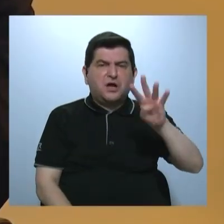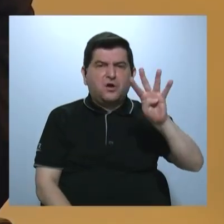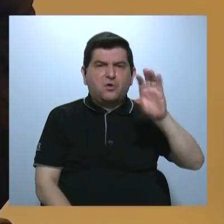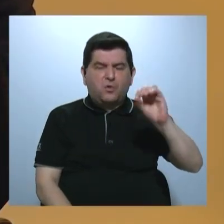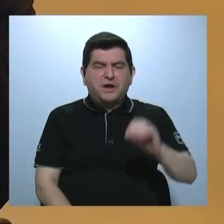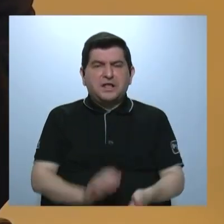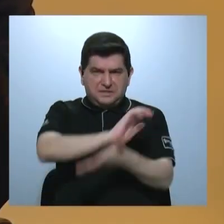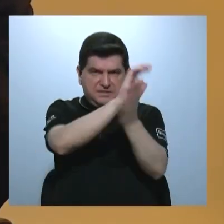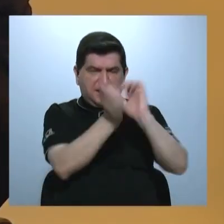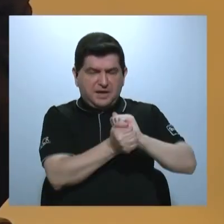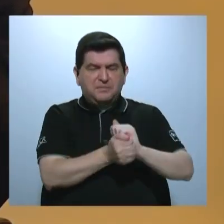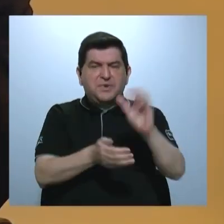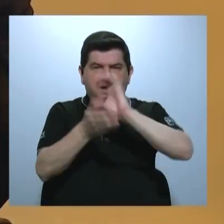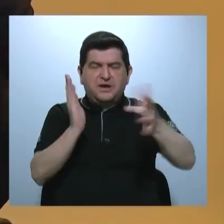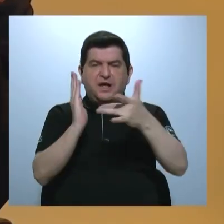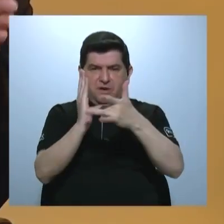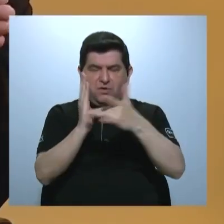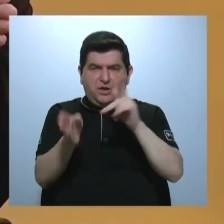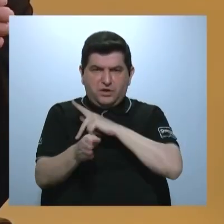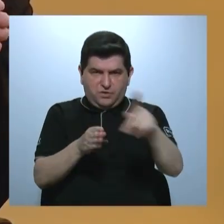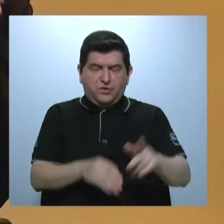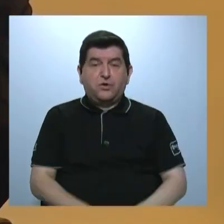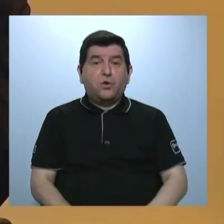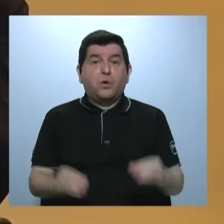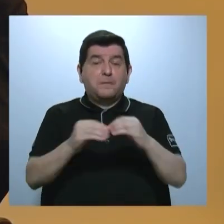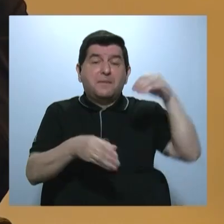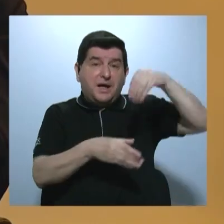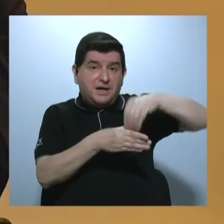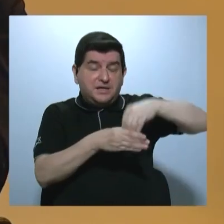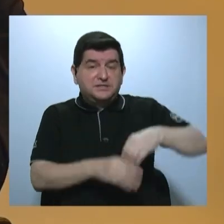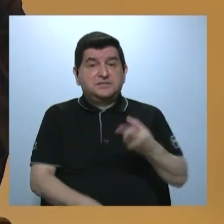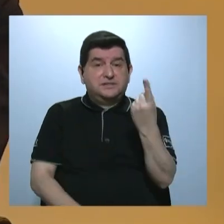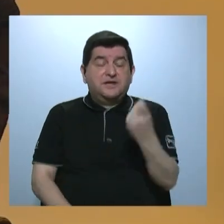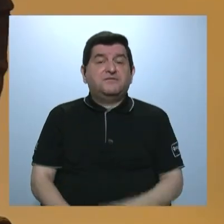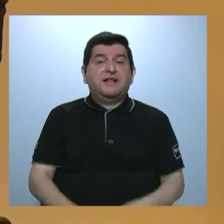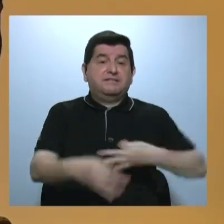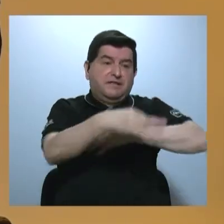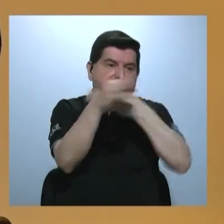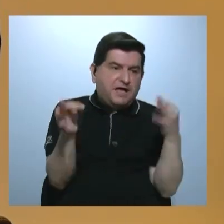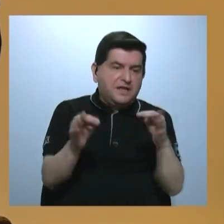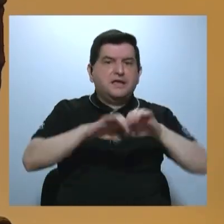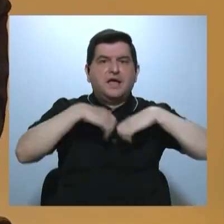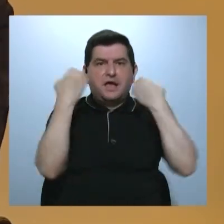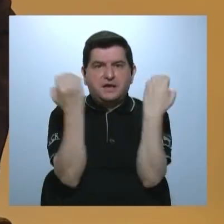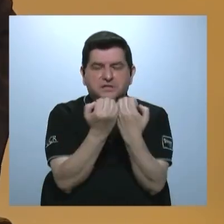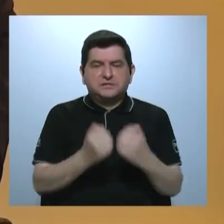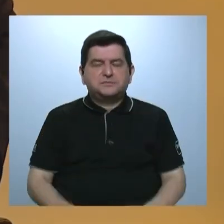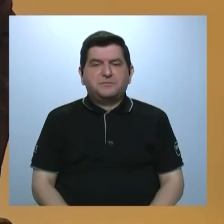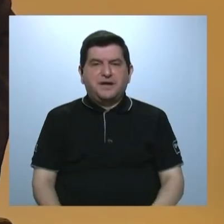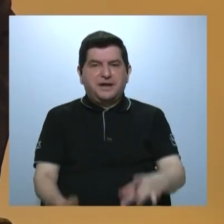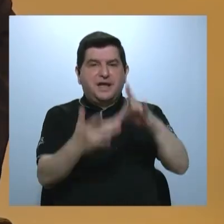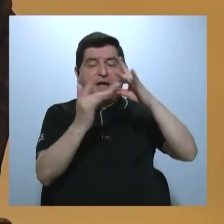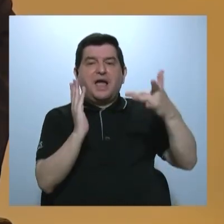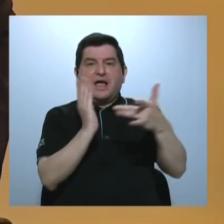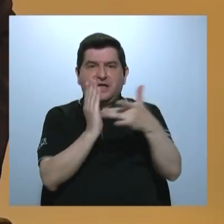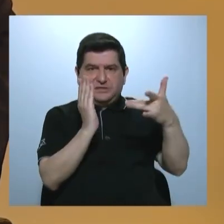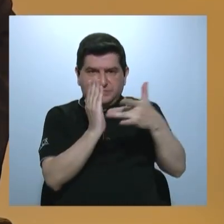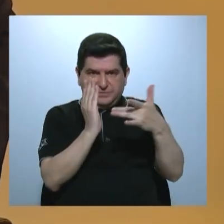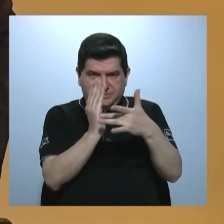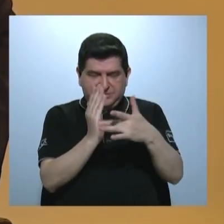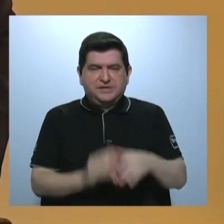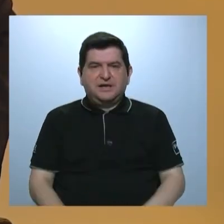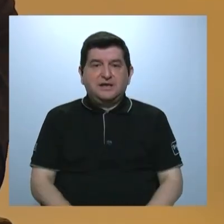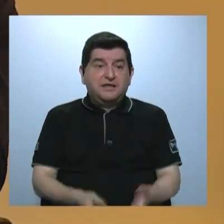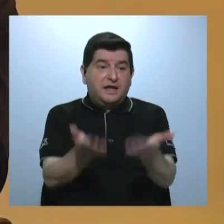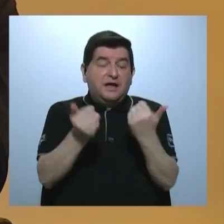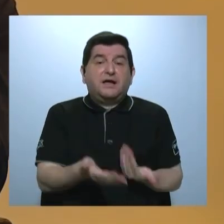técnicos. Se requirió mayor inversión, por supuesto. Un colegio académico no tiene los talleres ni el equipamiento necesario para ofrecer las especialidades técnicas que se